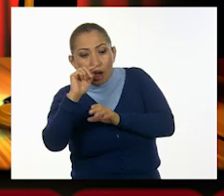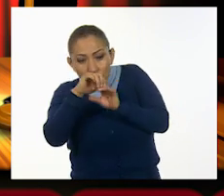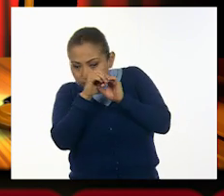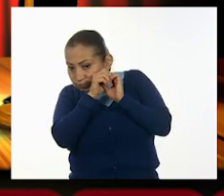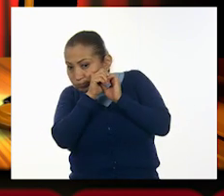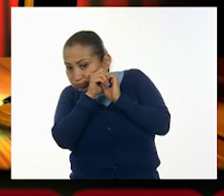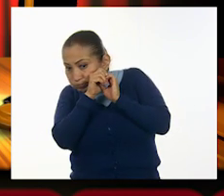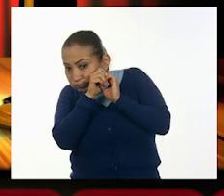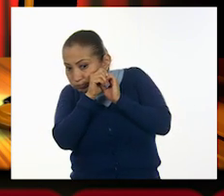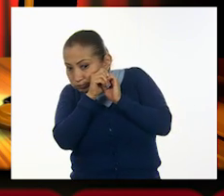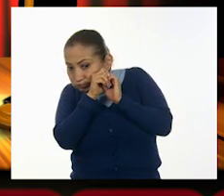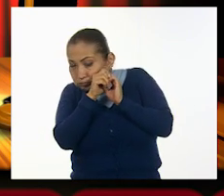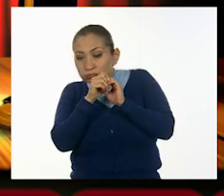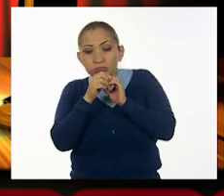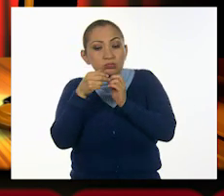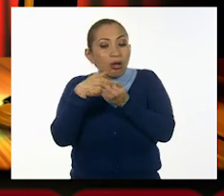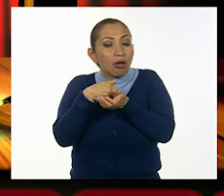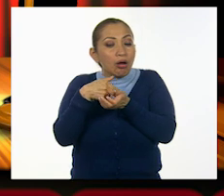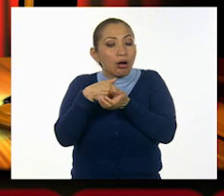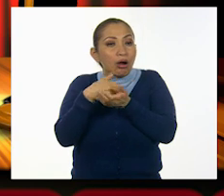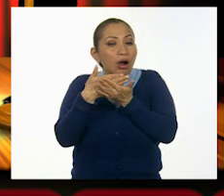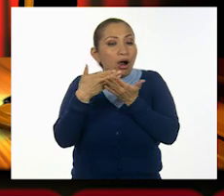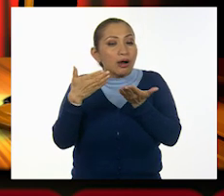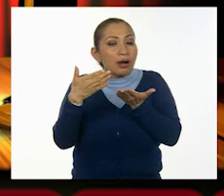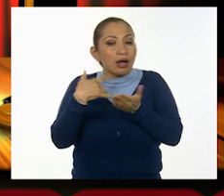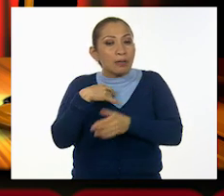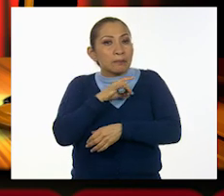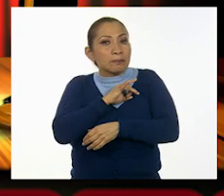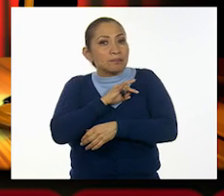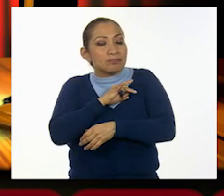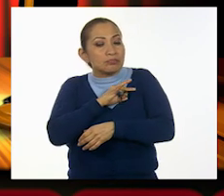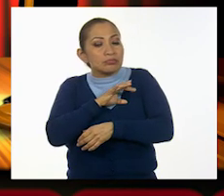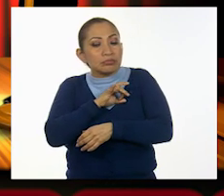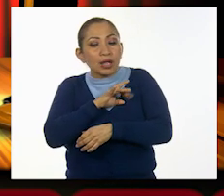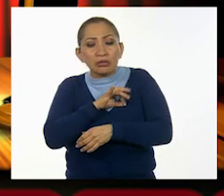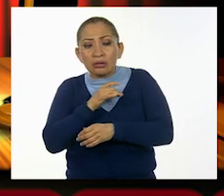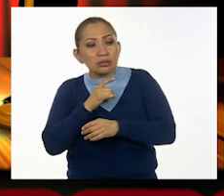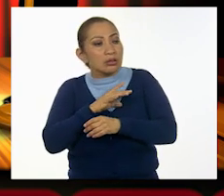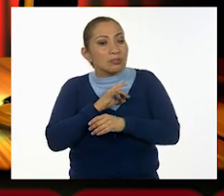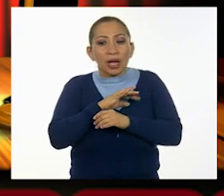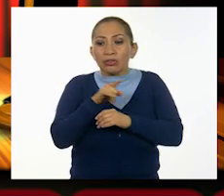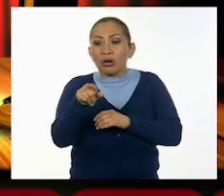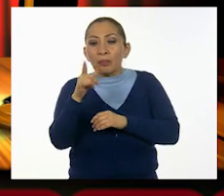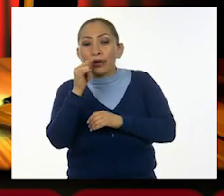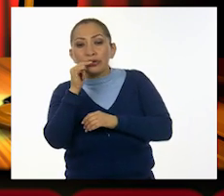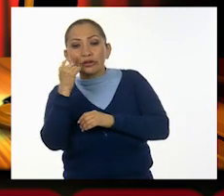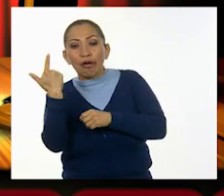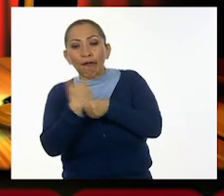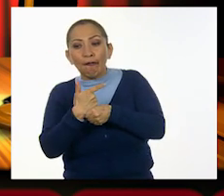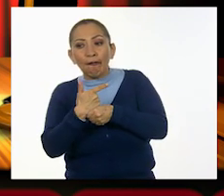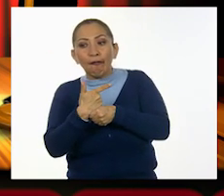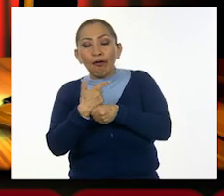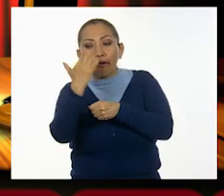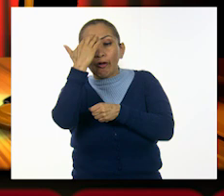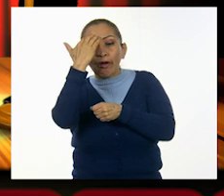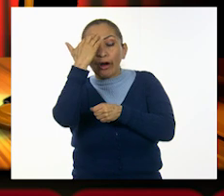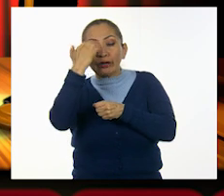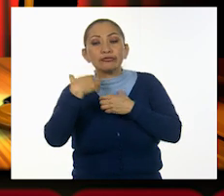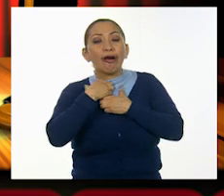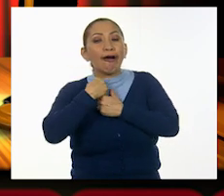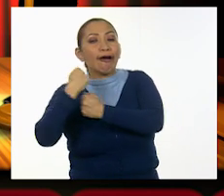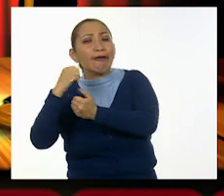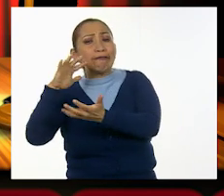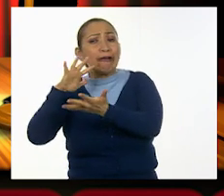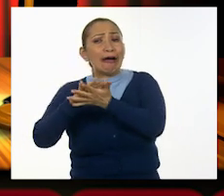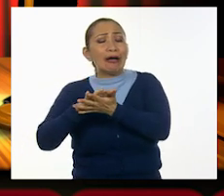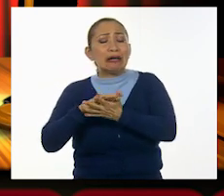escondí. Ahora tengo miedo. Tengo miedo de que el policía me reconozca y me lleve